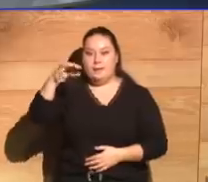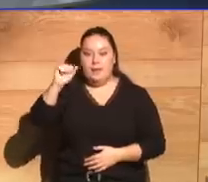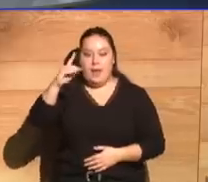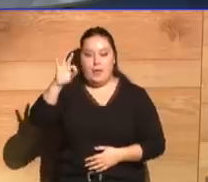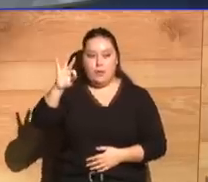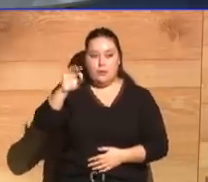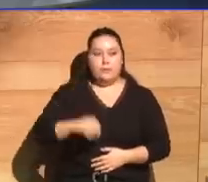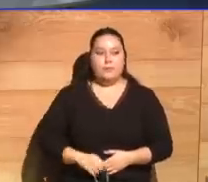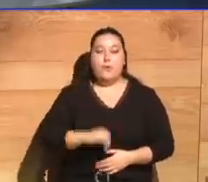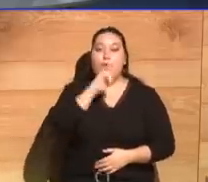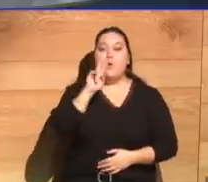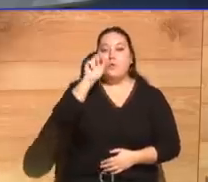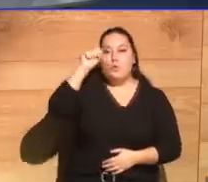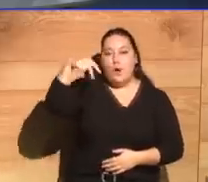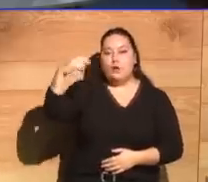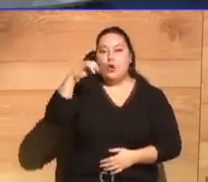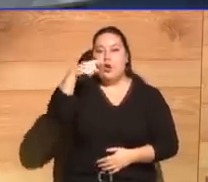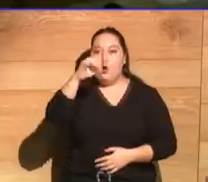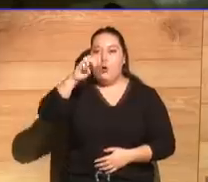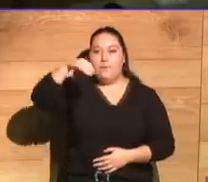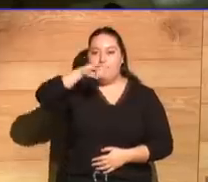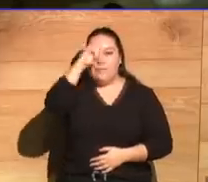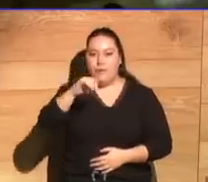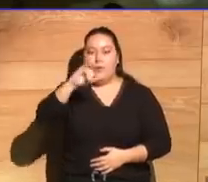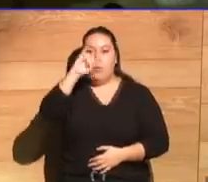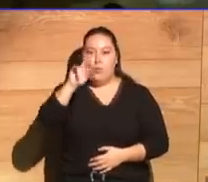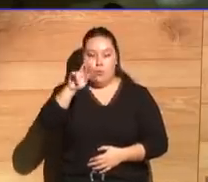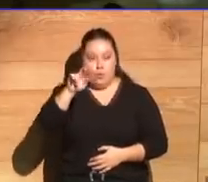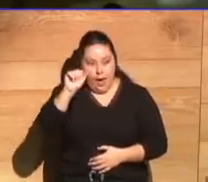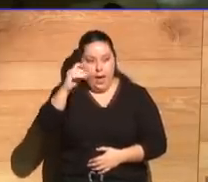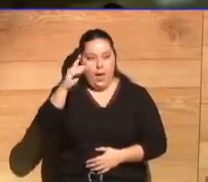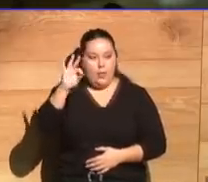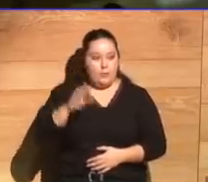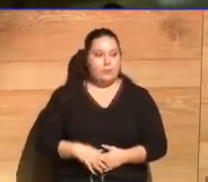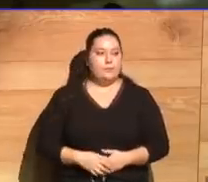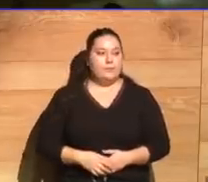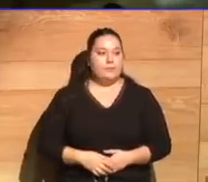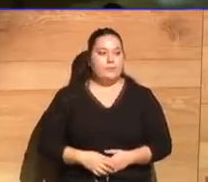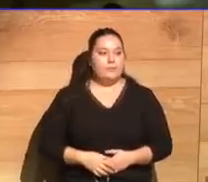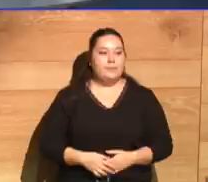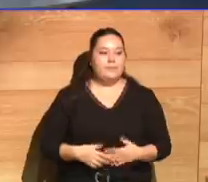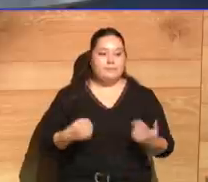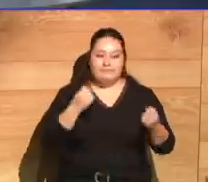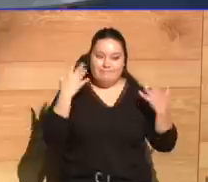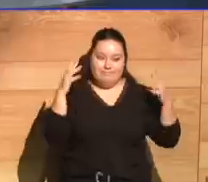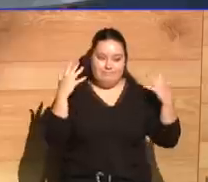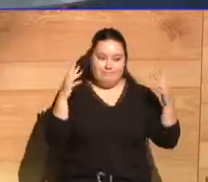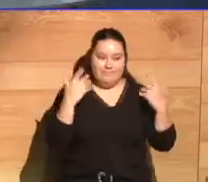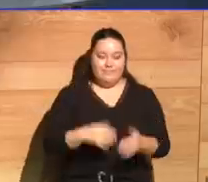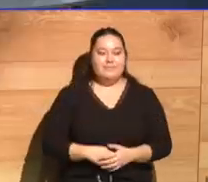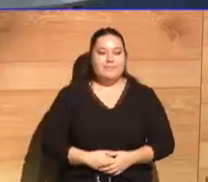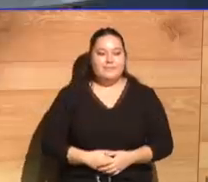¡Toma! ¡Y Juan Gómez Jurado! Sí. ¡Y Arturo González Campos! ¡Vamos!